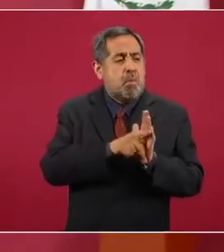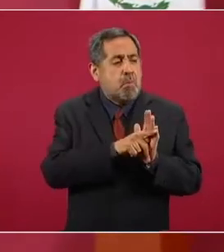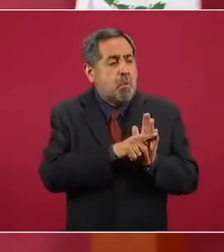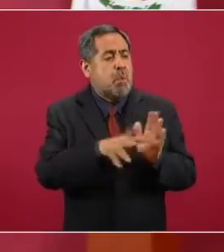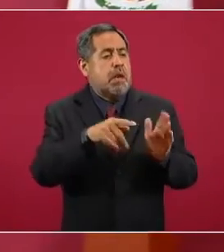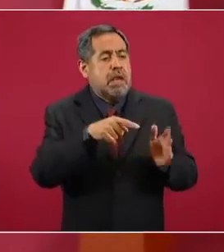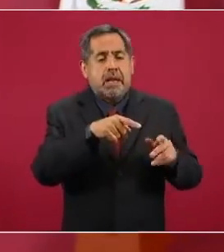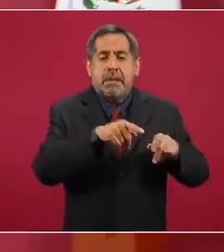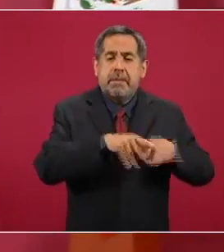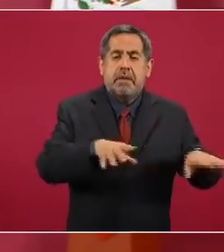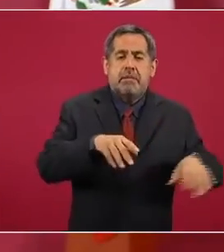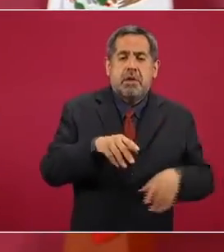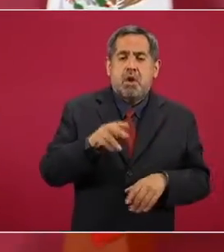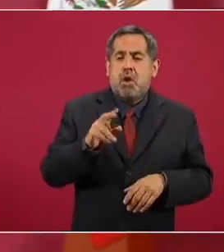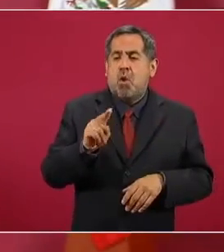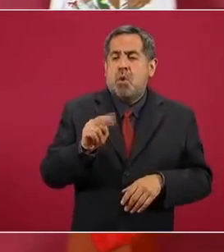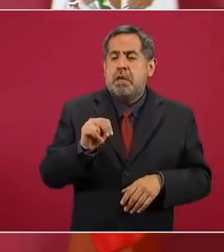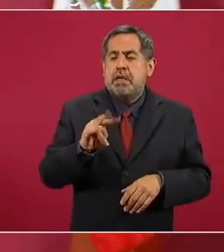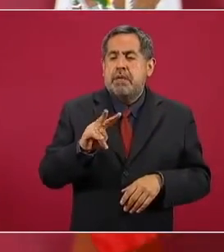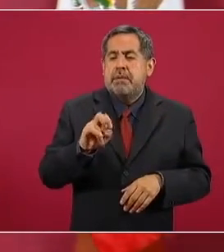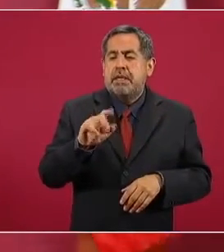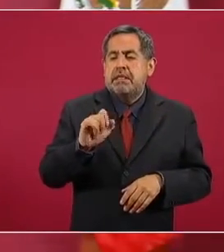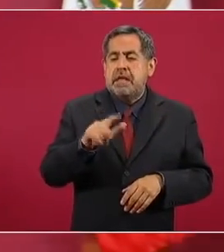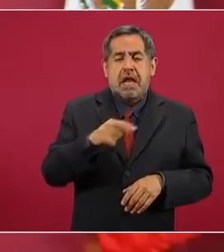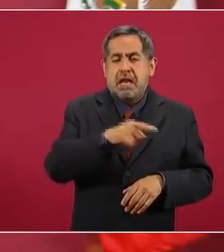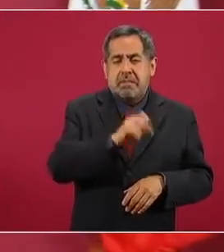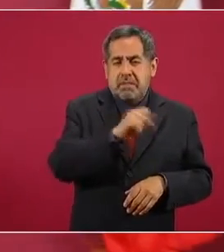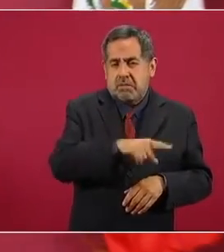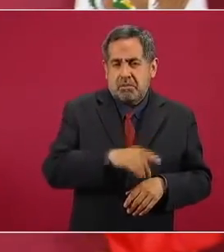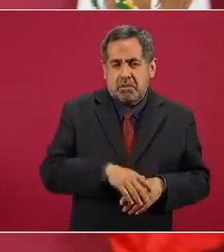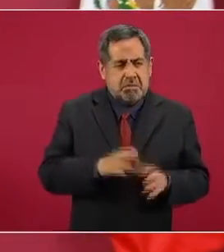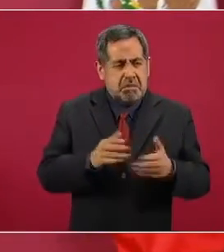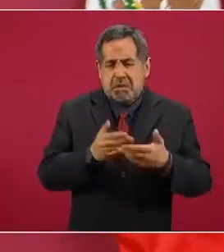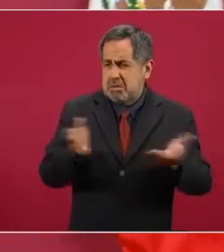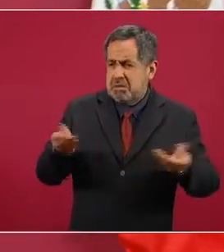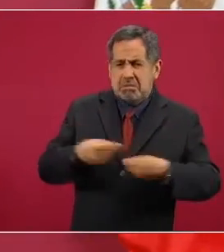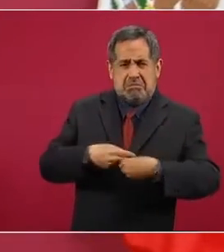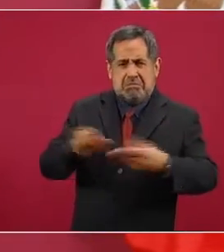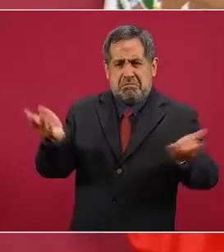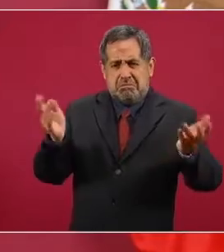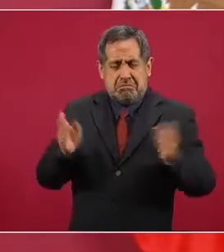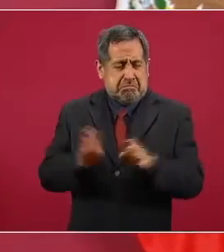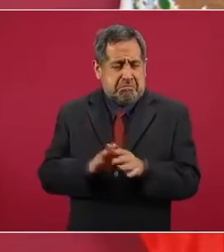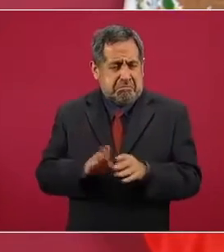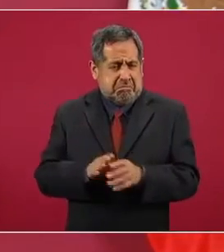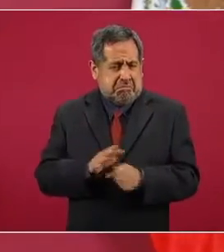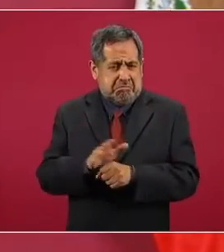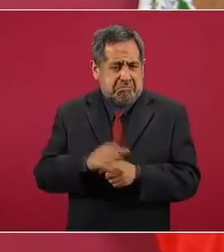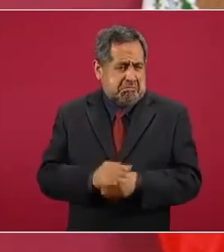Universal, seguramente, pues que se entregue.